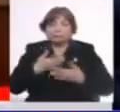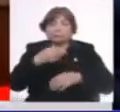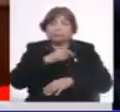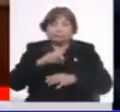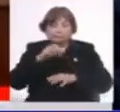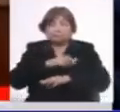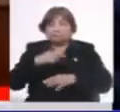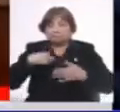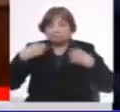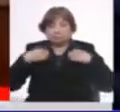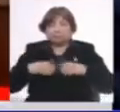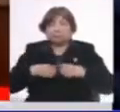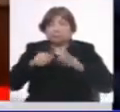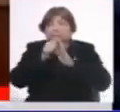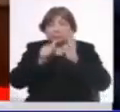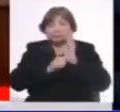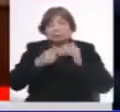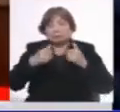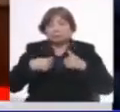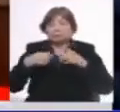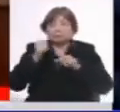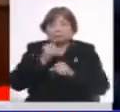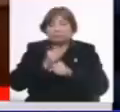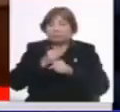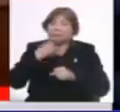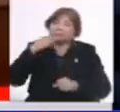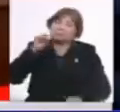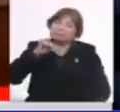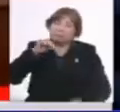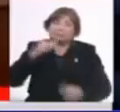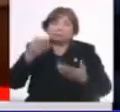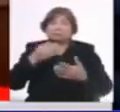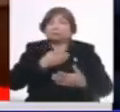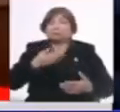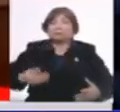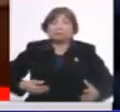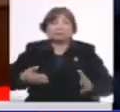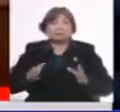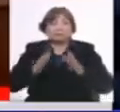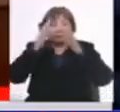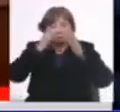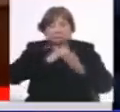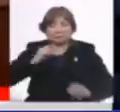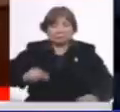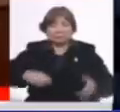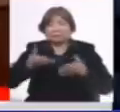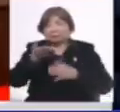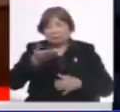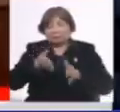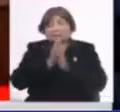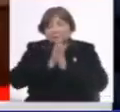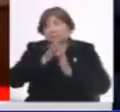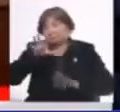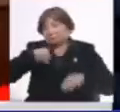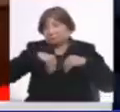derecho. Entonces, en esas circunstancias, el día martes, en el Palacio de Gobiernos, acepté la invitación del señor presidente,